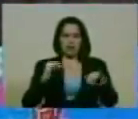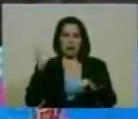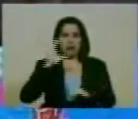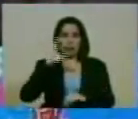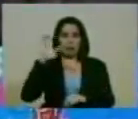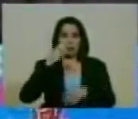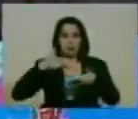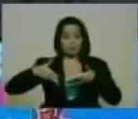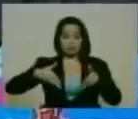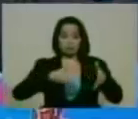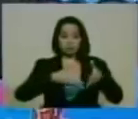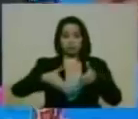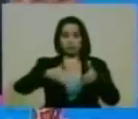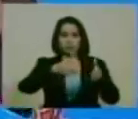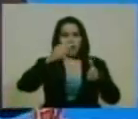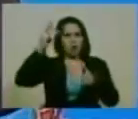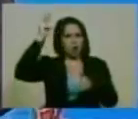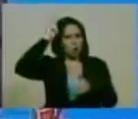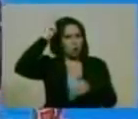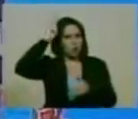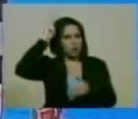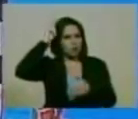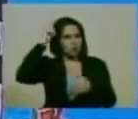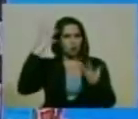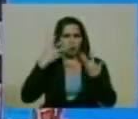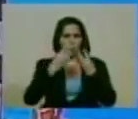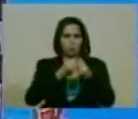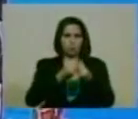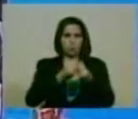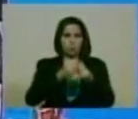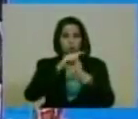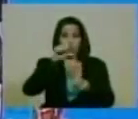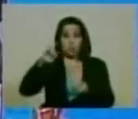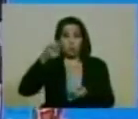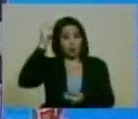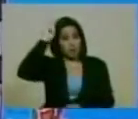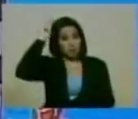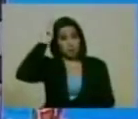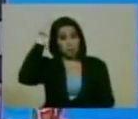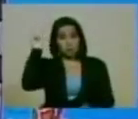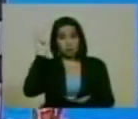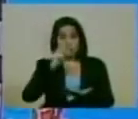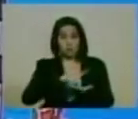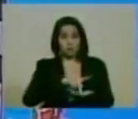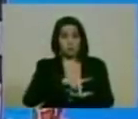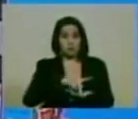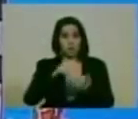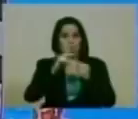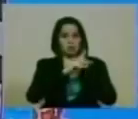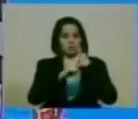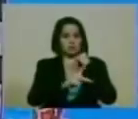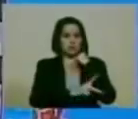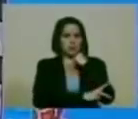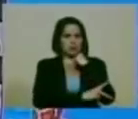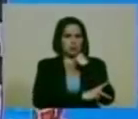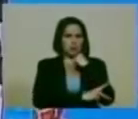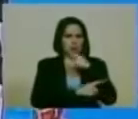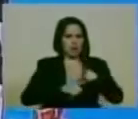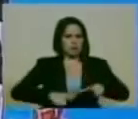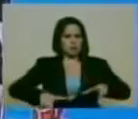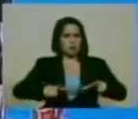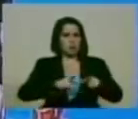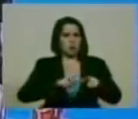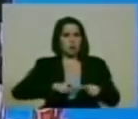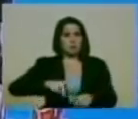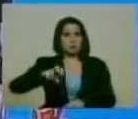los caminos de los indios. Y Guaycaipuro llegaba a este parque, a este lugar, y